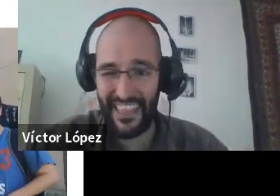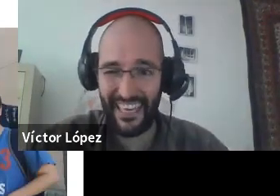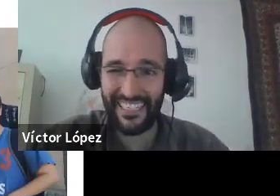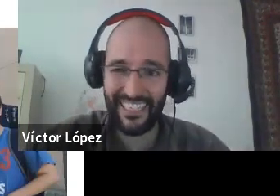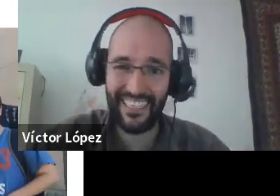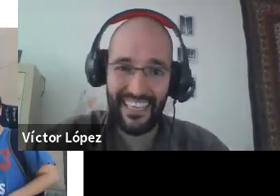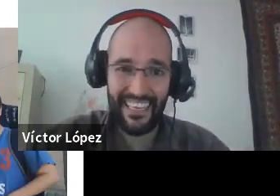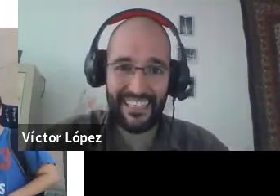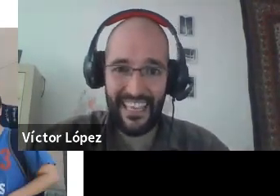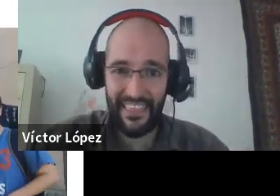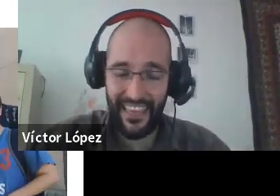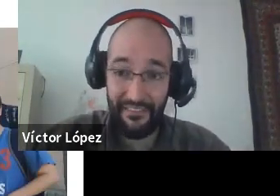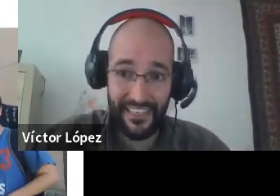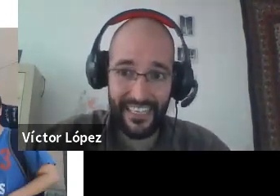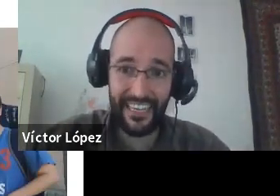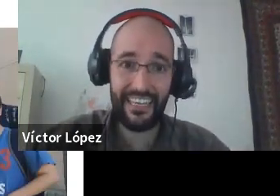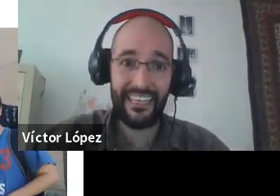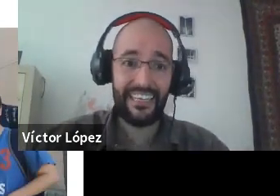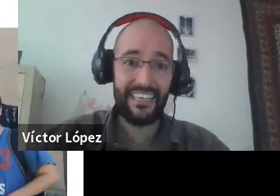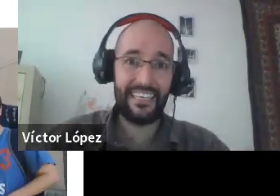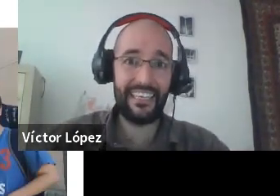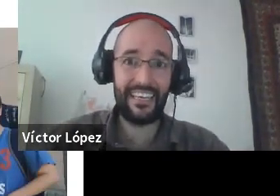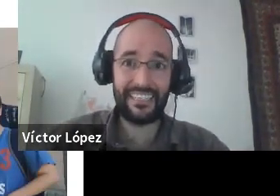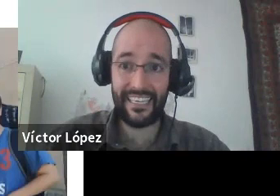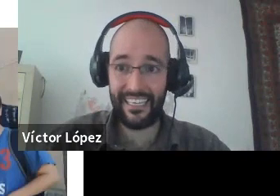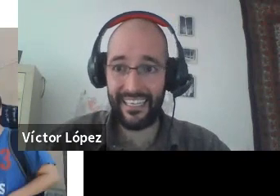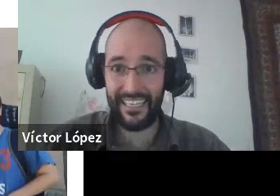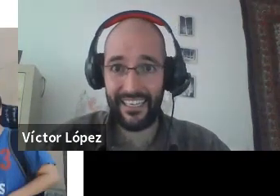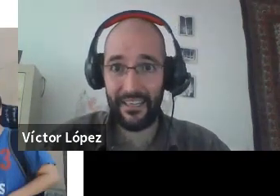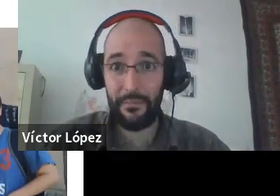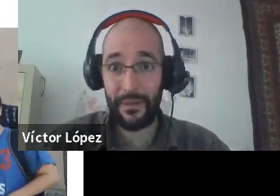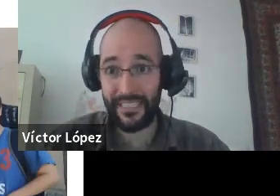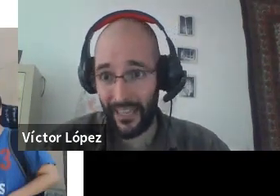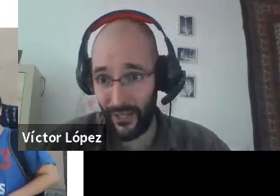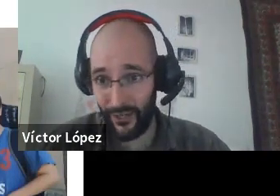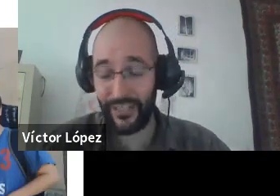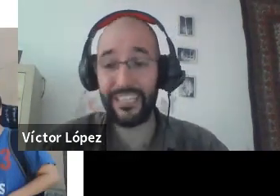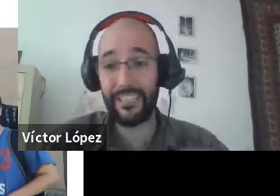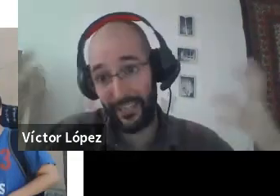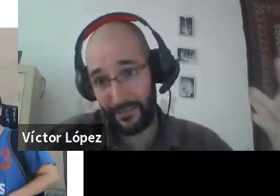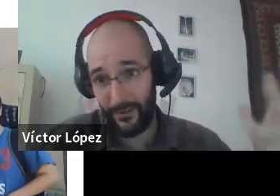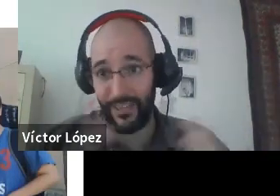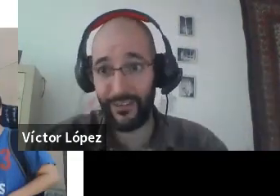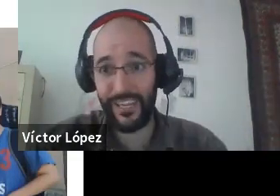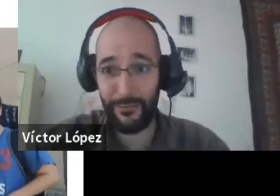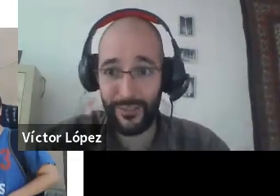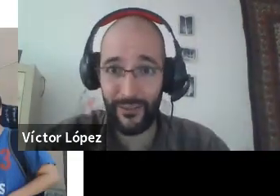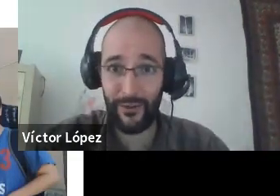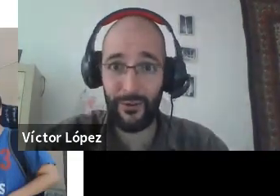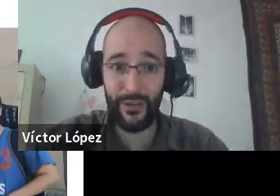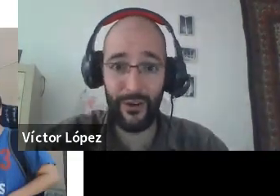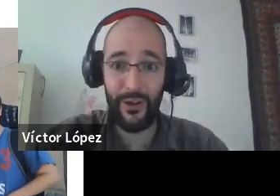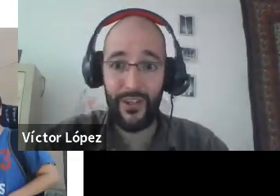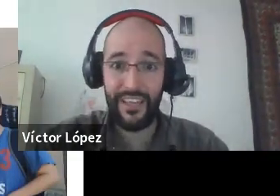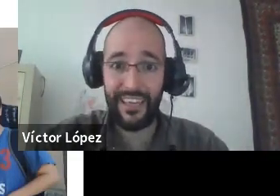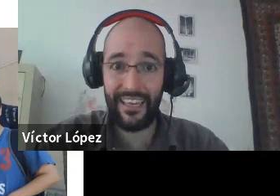las ciencias y enseñanza de la física. Y hasta aquí mi presentación. Espero que les haya gustado,